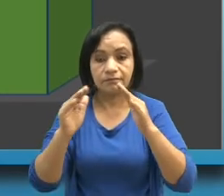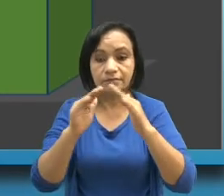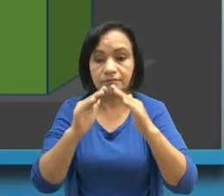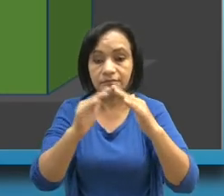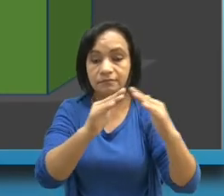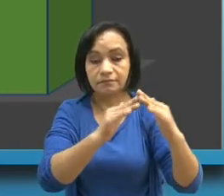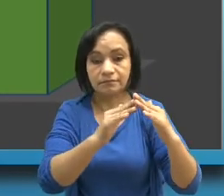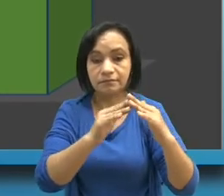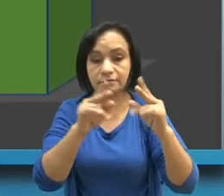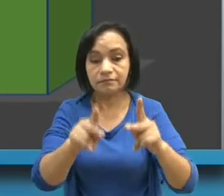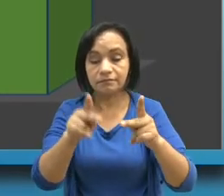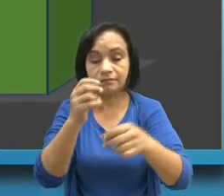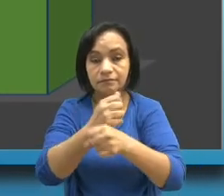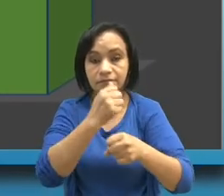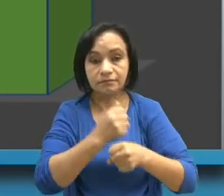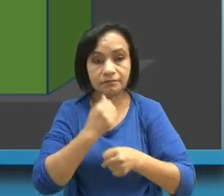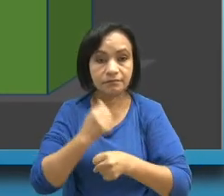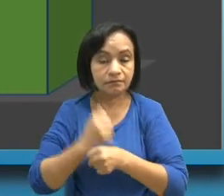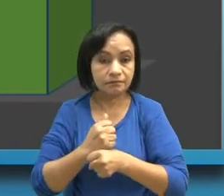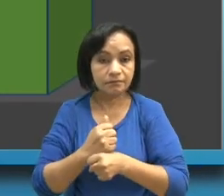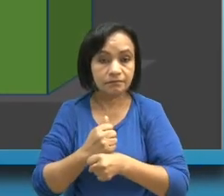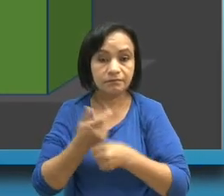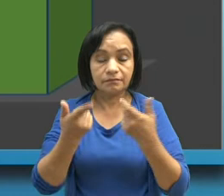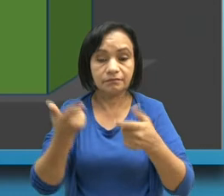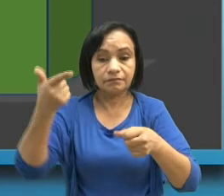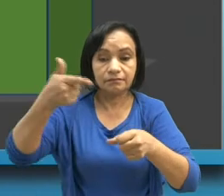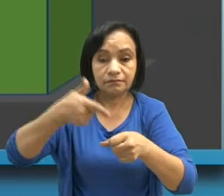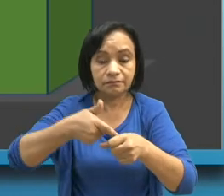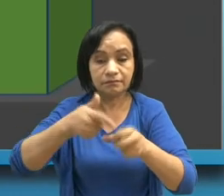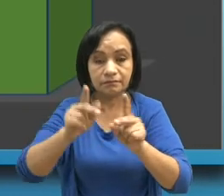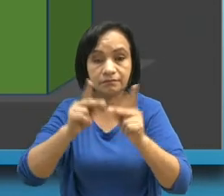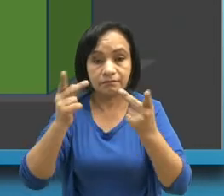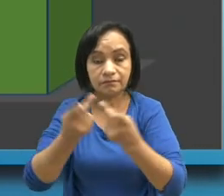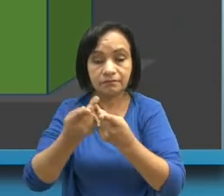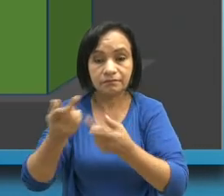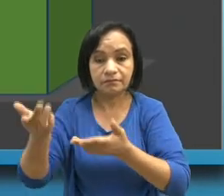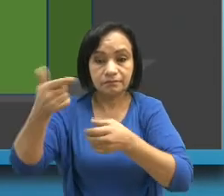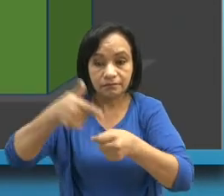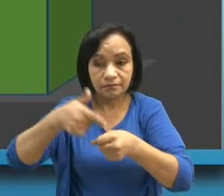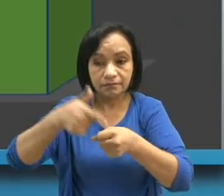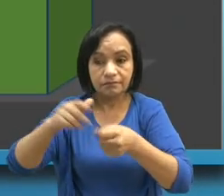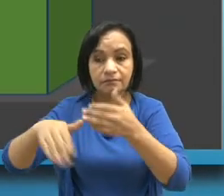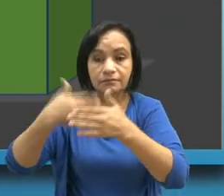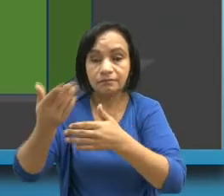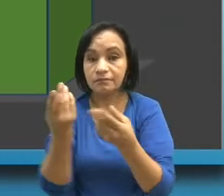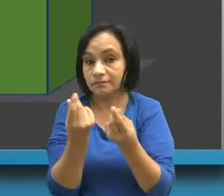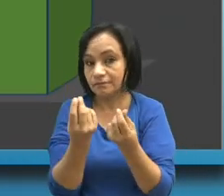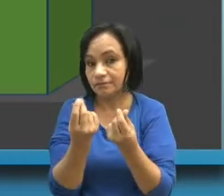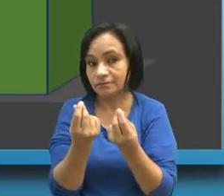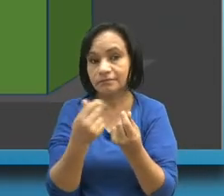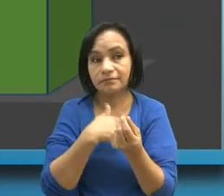casas donde se van a quedar su personal, a hacer arreglos con la gasolinera del pueblo para que le dé el combustible. Es decir, es un dinero